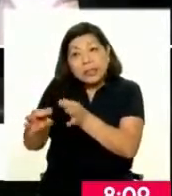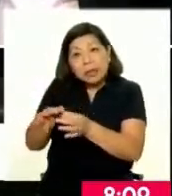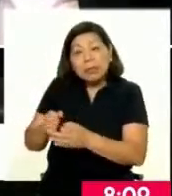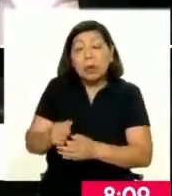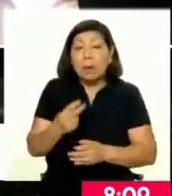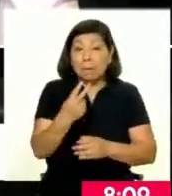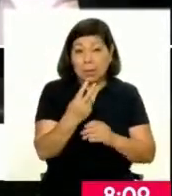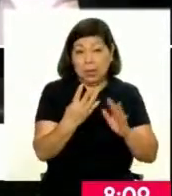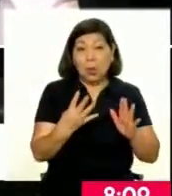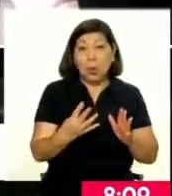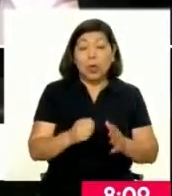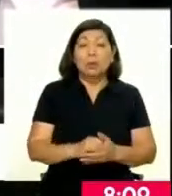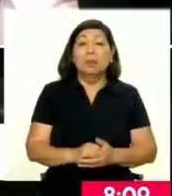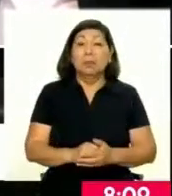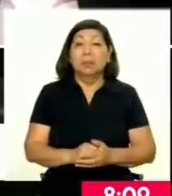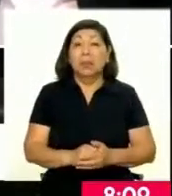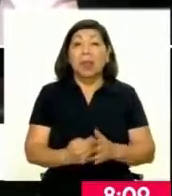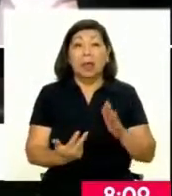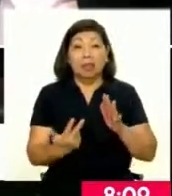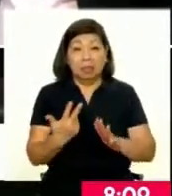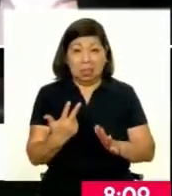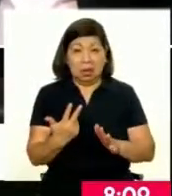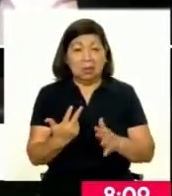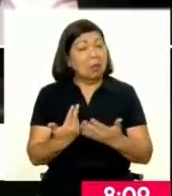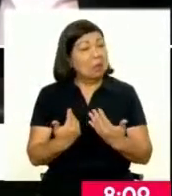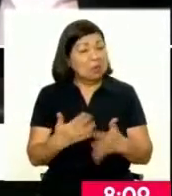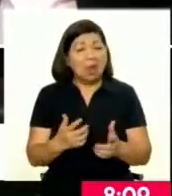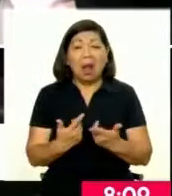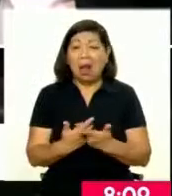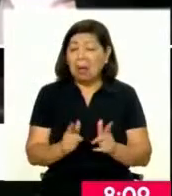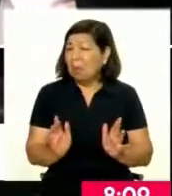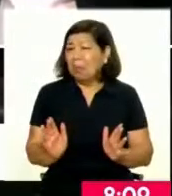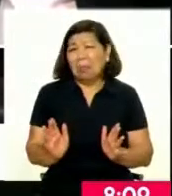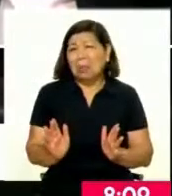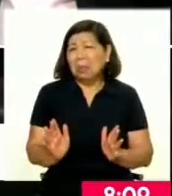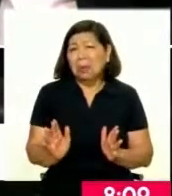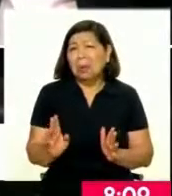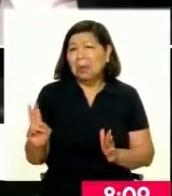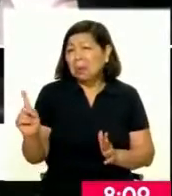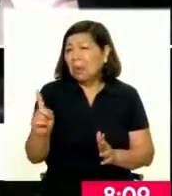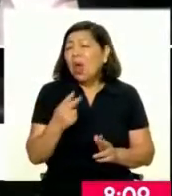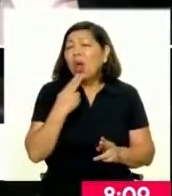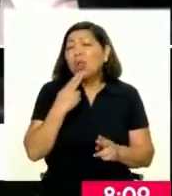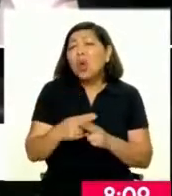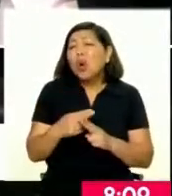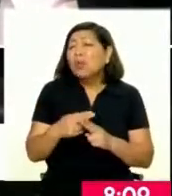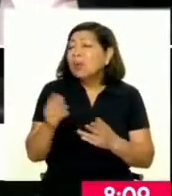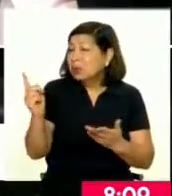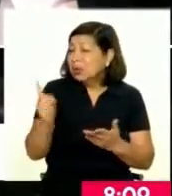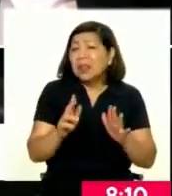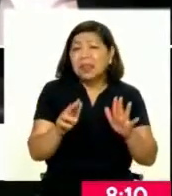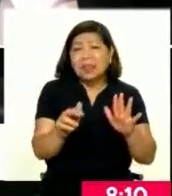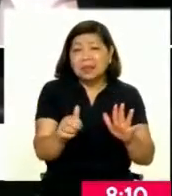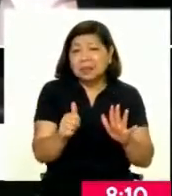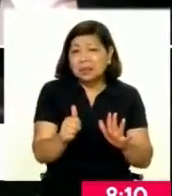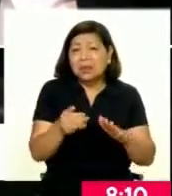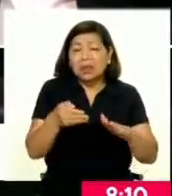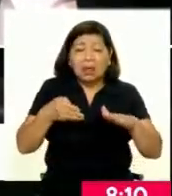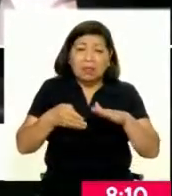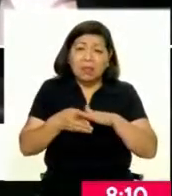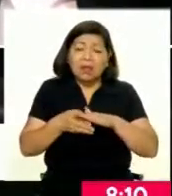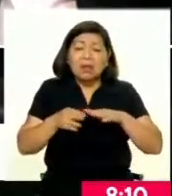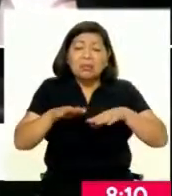los 29, 13 han sido puestos en libertad porque solo pasaron control de identidad, ¿no?, y 16, ¿no?, continúan